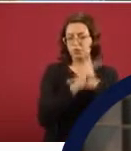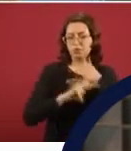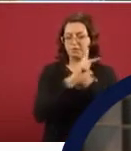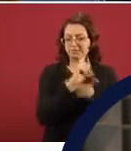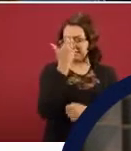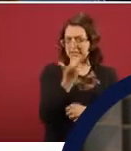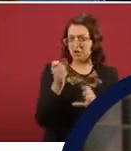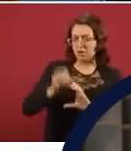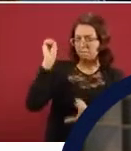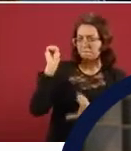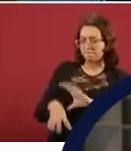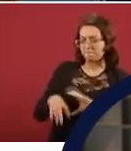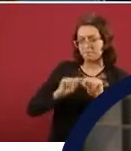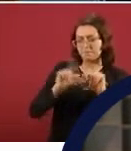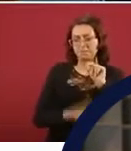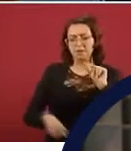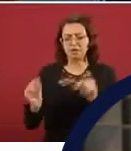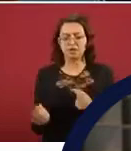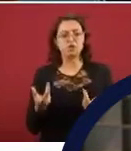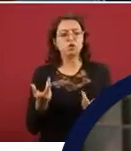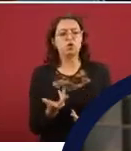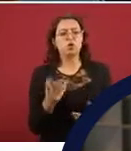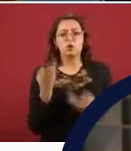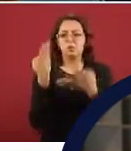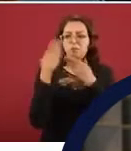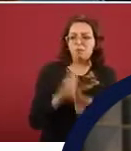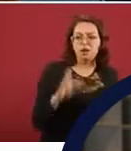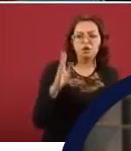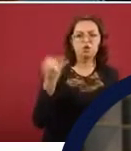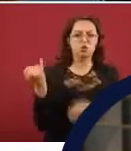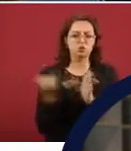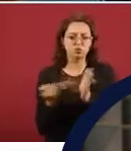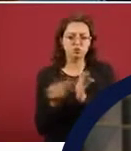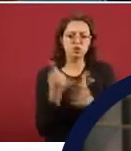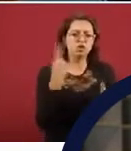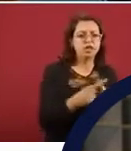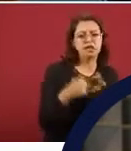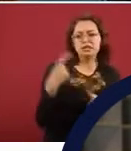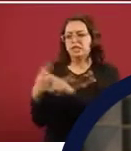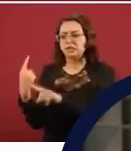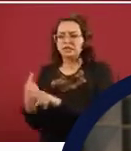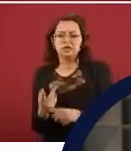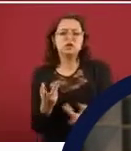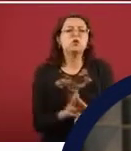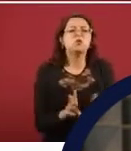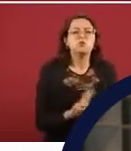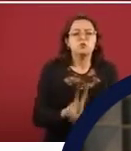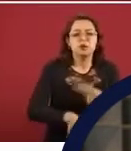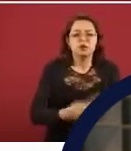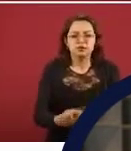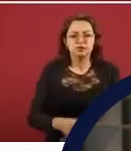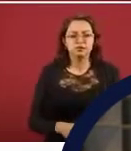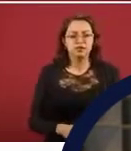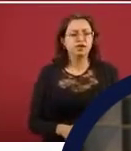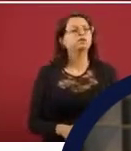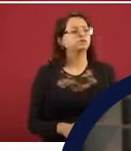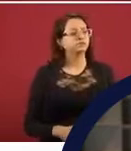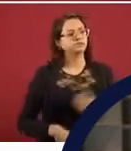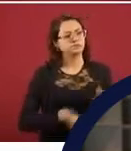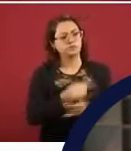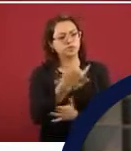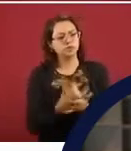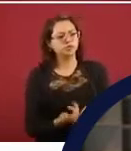que lo que avanzamos de democracia, poco regular, pues se venga para abajo. Conclusión, doctor.